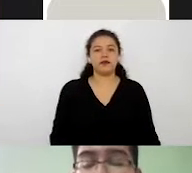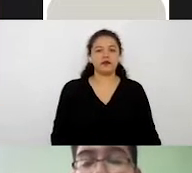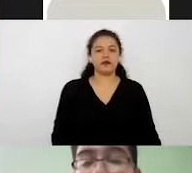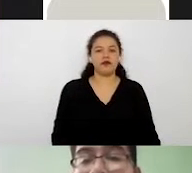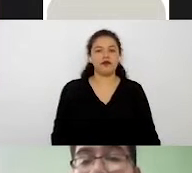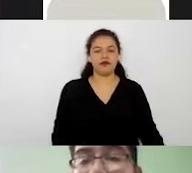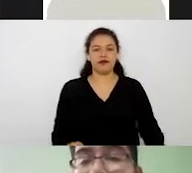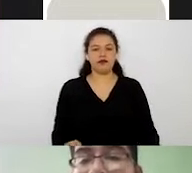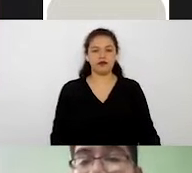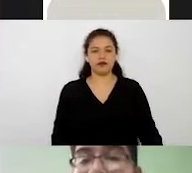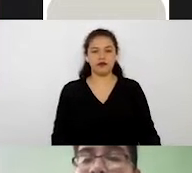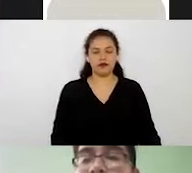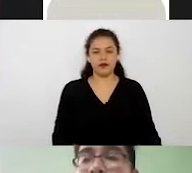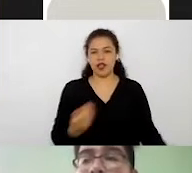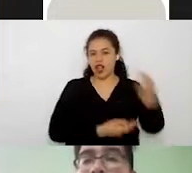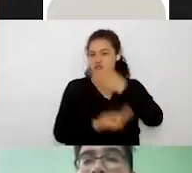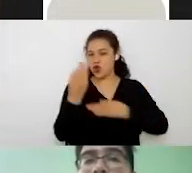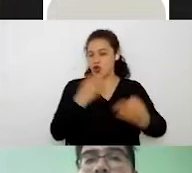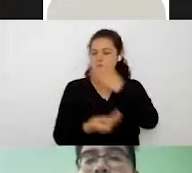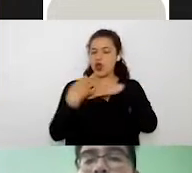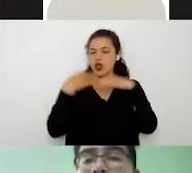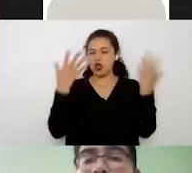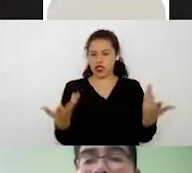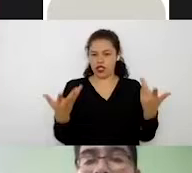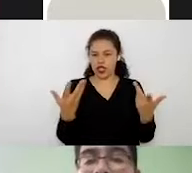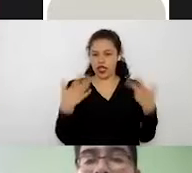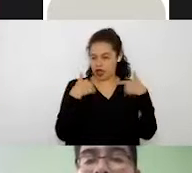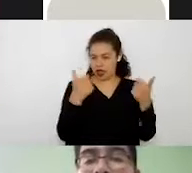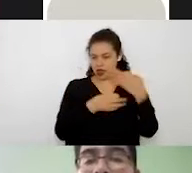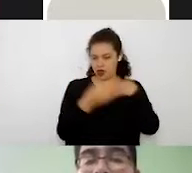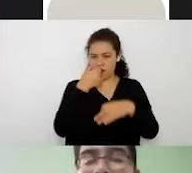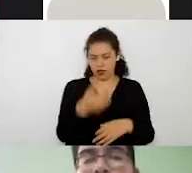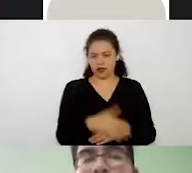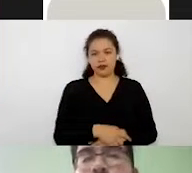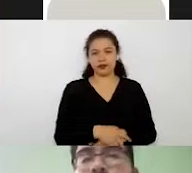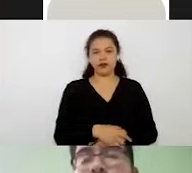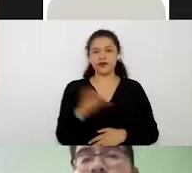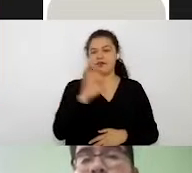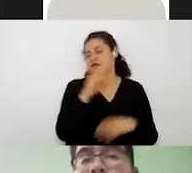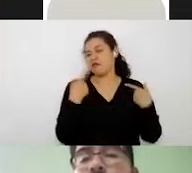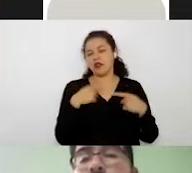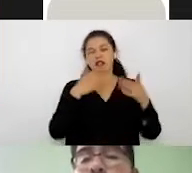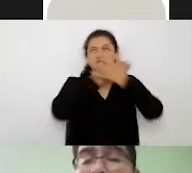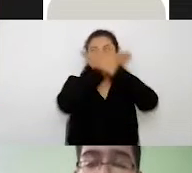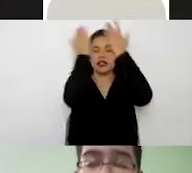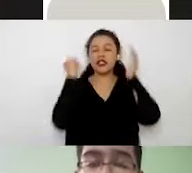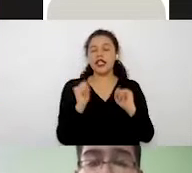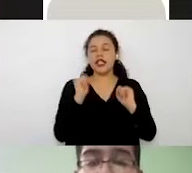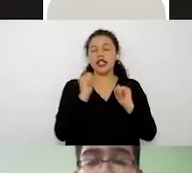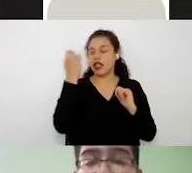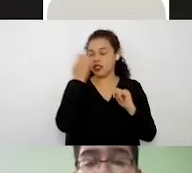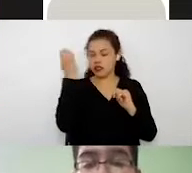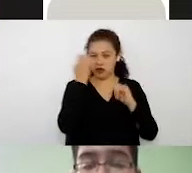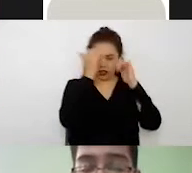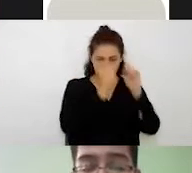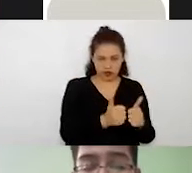que todos entendamos el mensaje. Quizás haya personas que, no sé, suponiendo que estemos en una escuela o en un